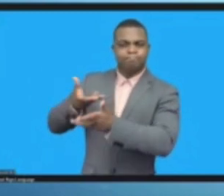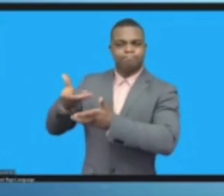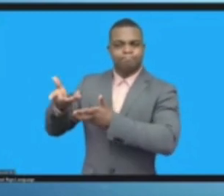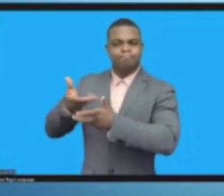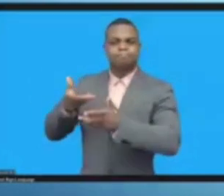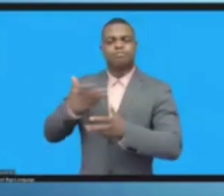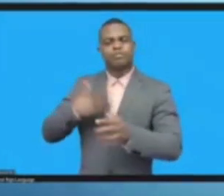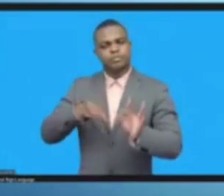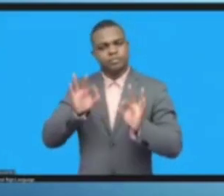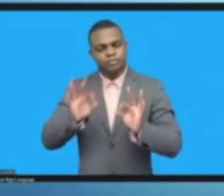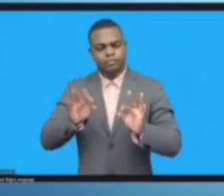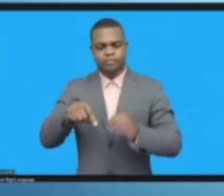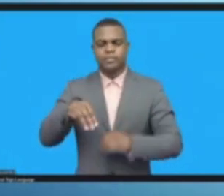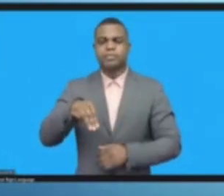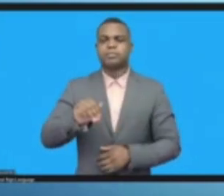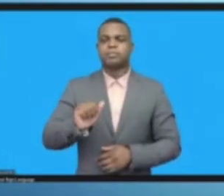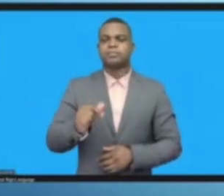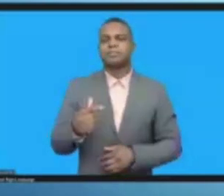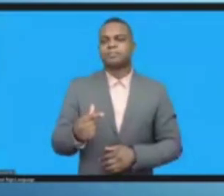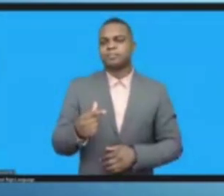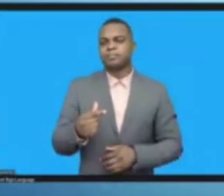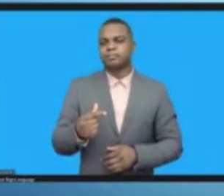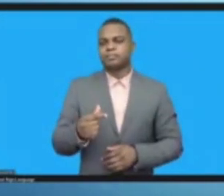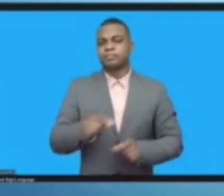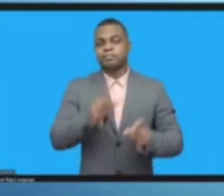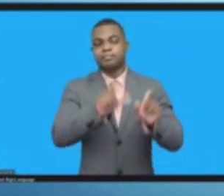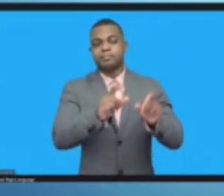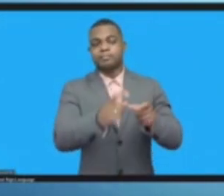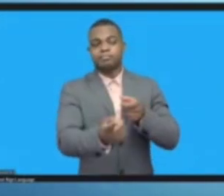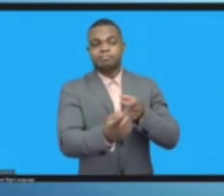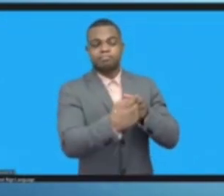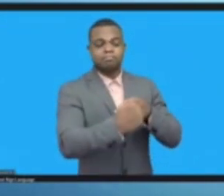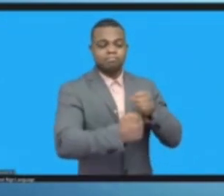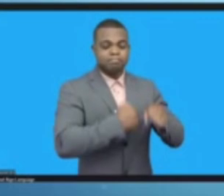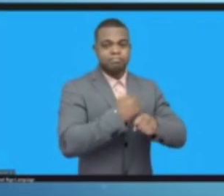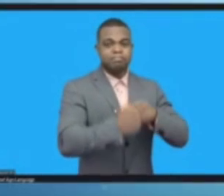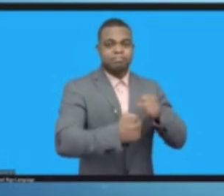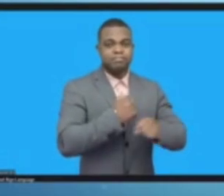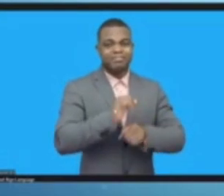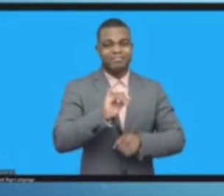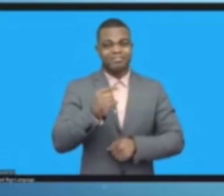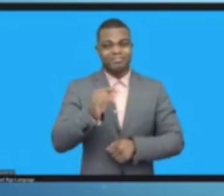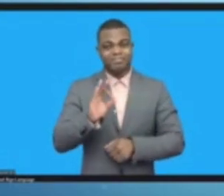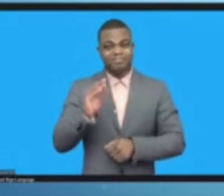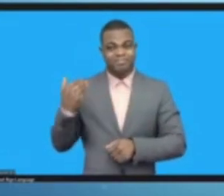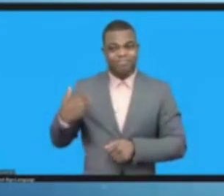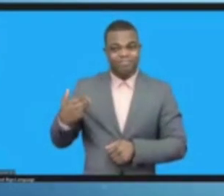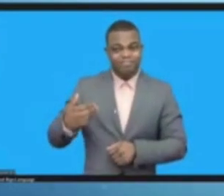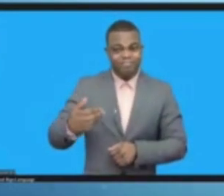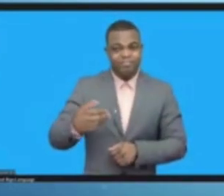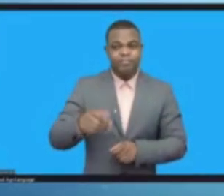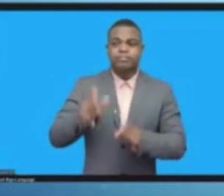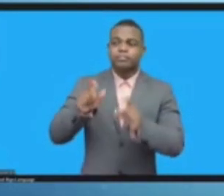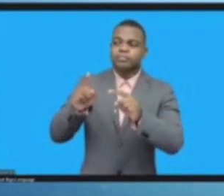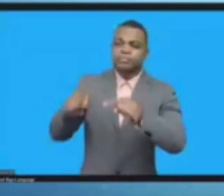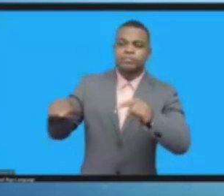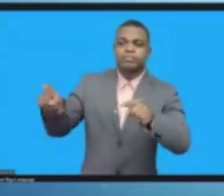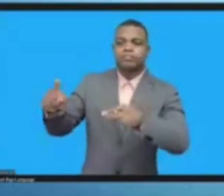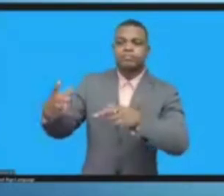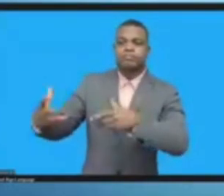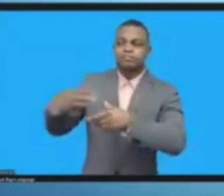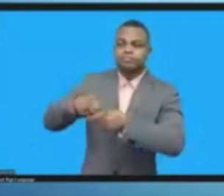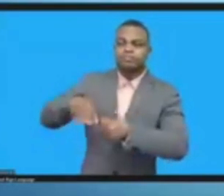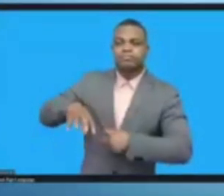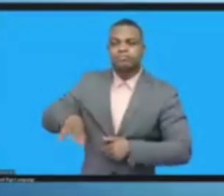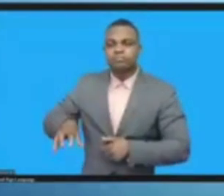regionales Nuestro objetivo es amplificar y facilitar la exposición de los de